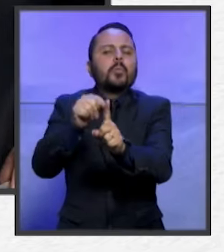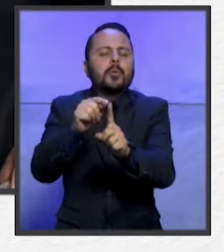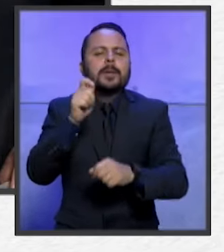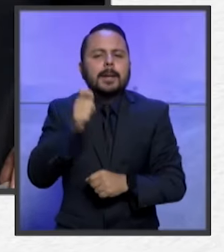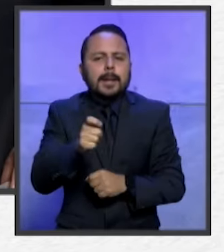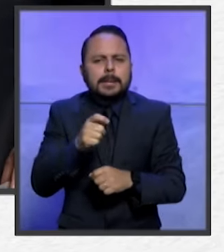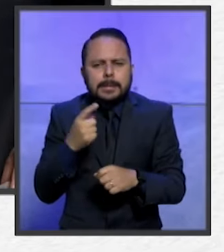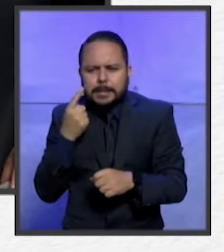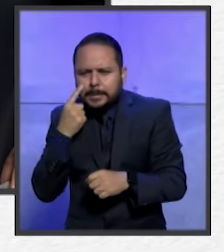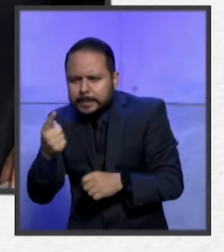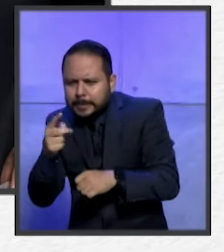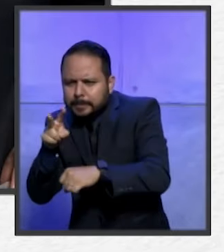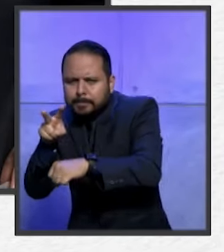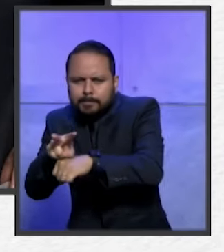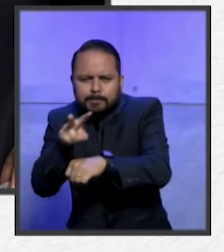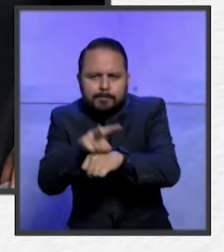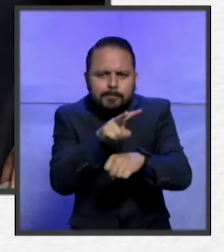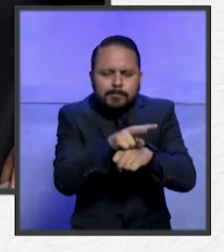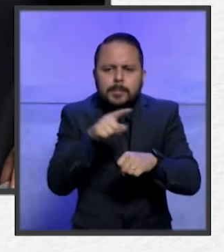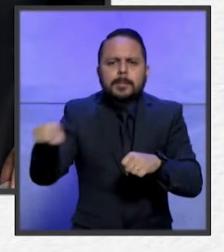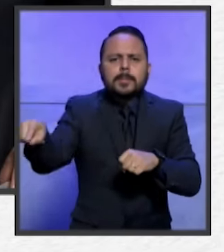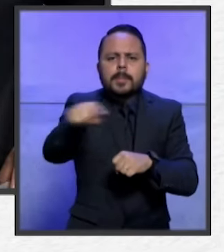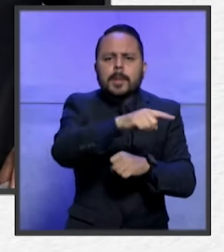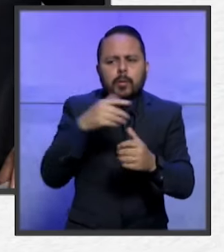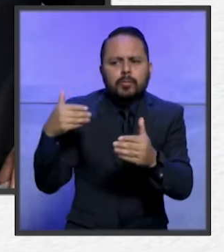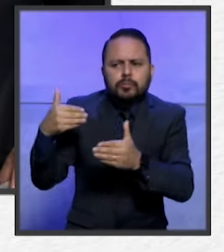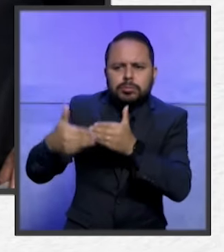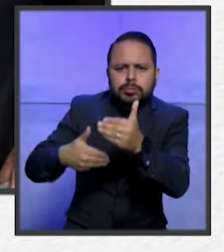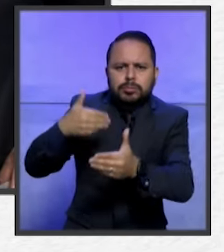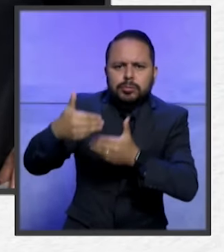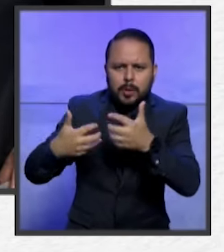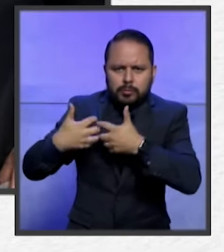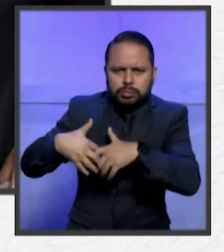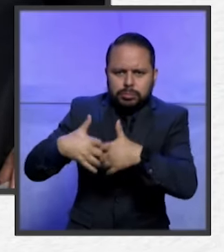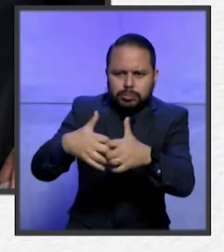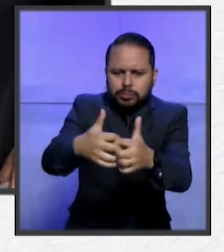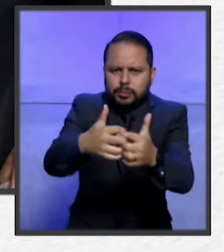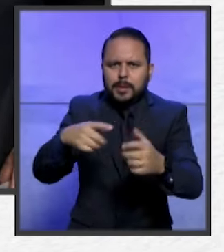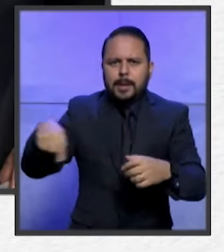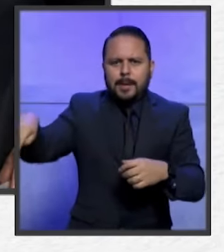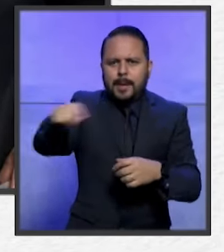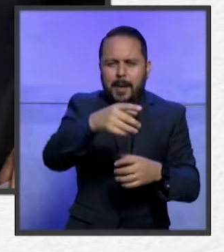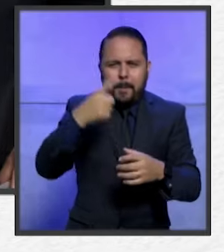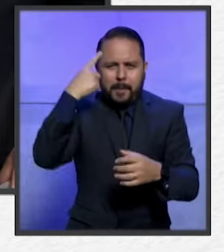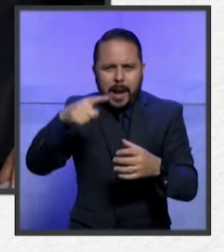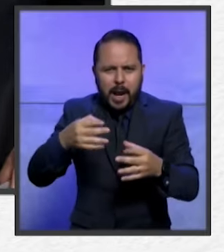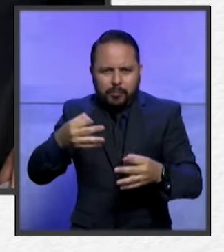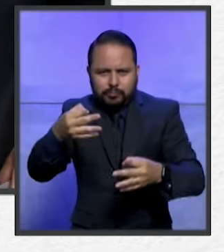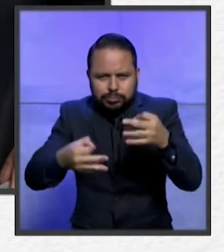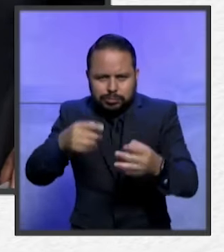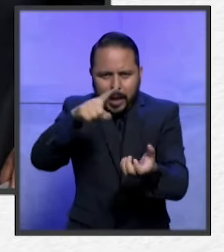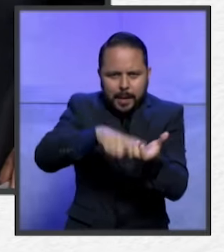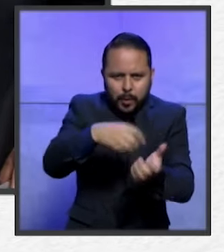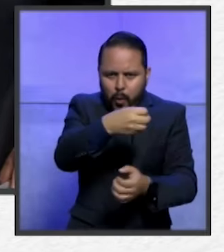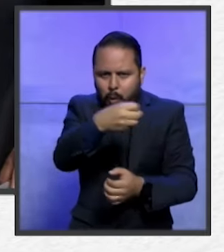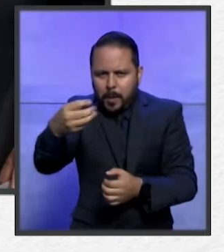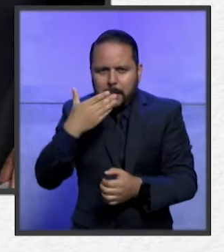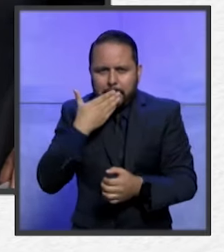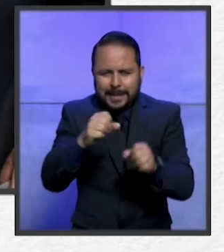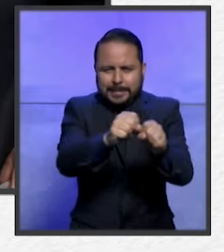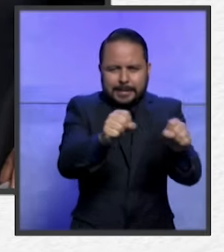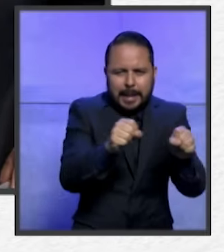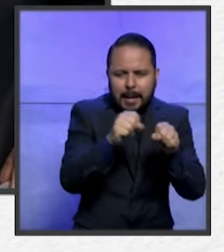eh detectar el Cómo se viene dando el funcionamiento jurisdiccional en en estas